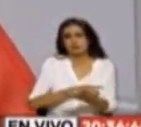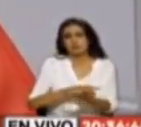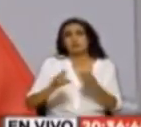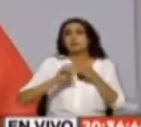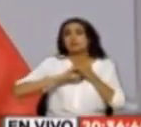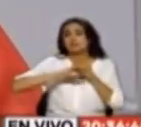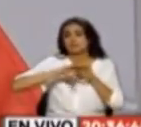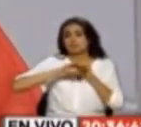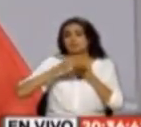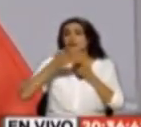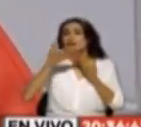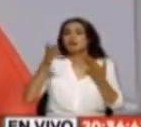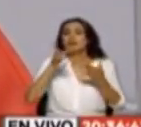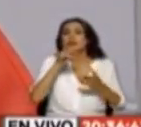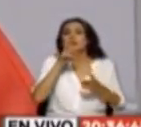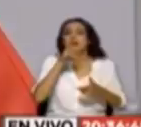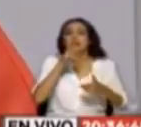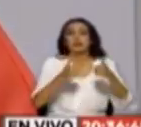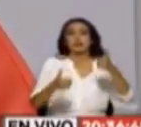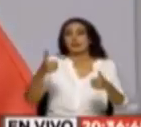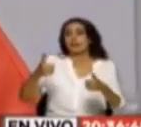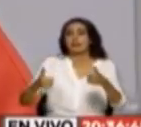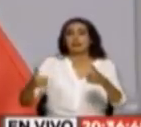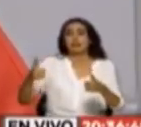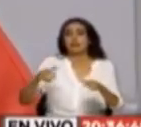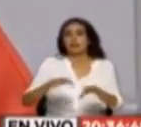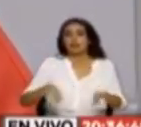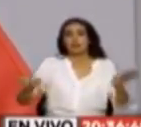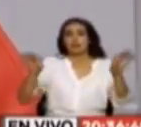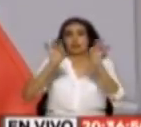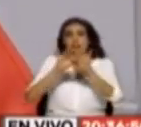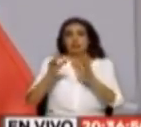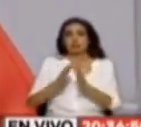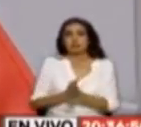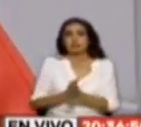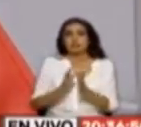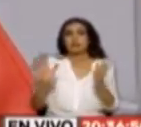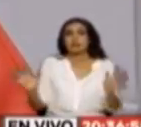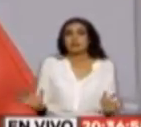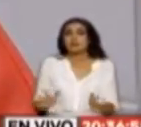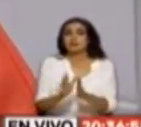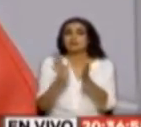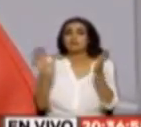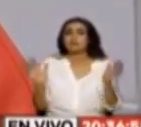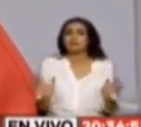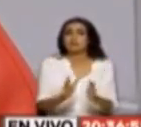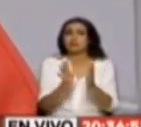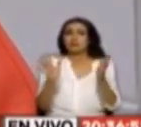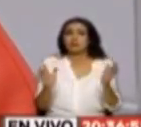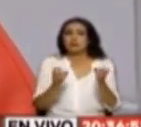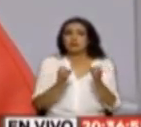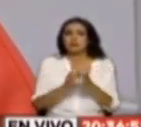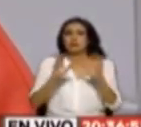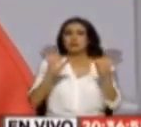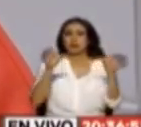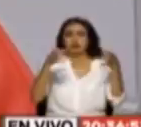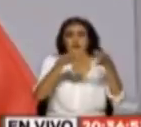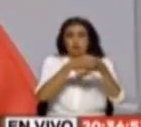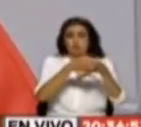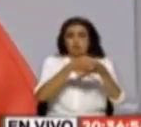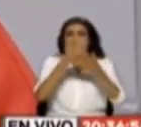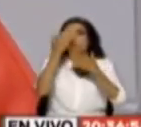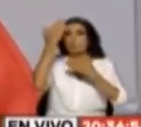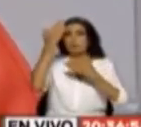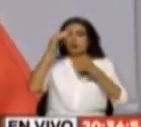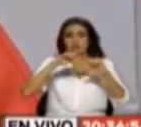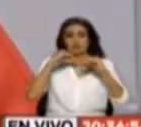anuncios importantes respecto a aquello que para nosotros constituye una prioridad: impulsar un gran frente amplio, un frente